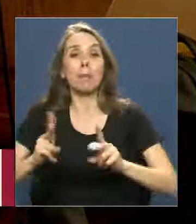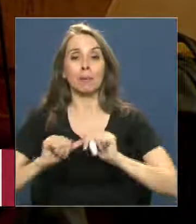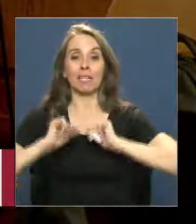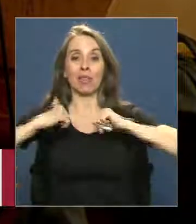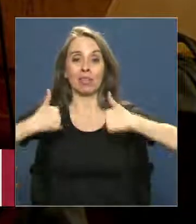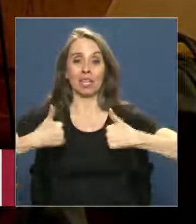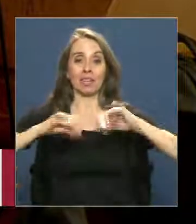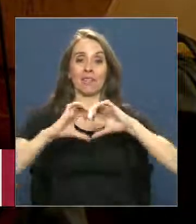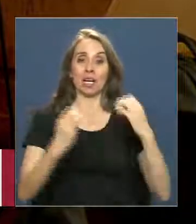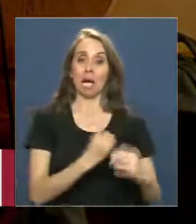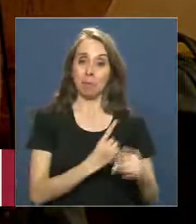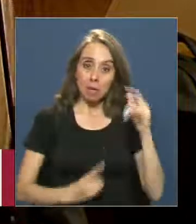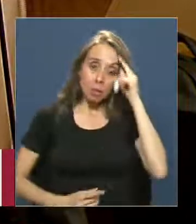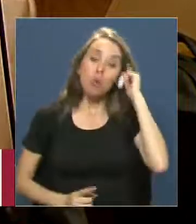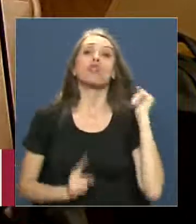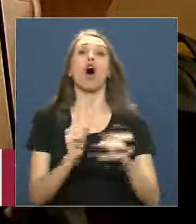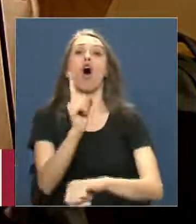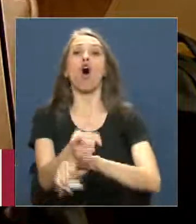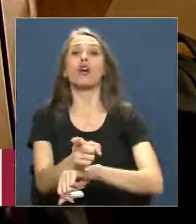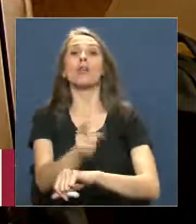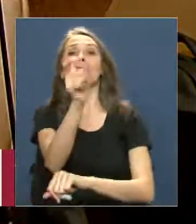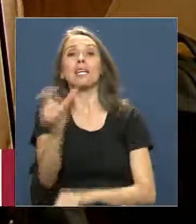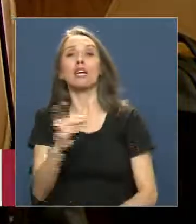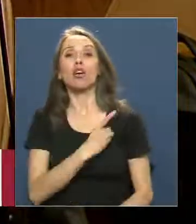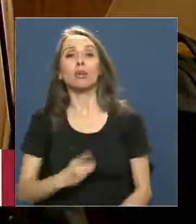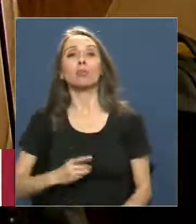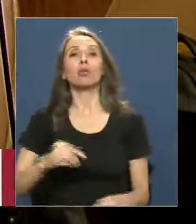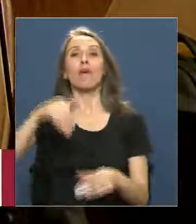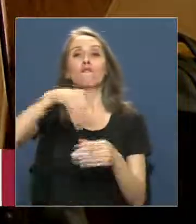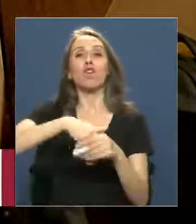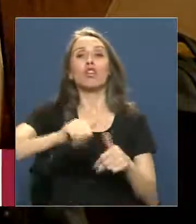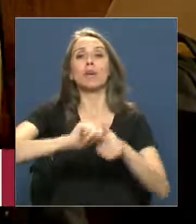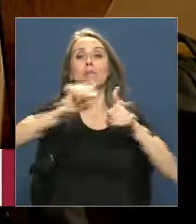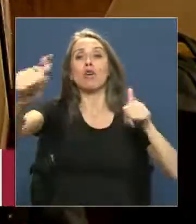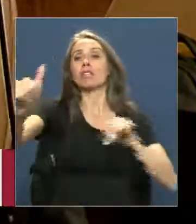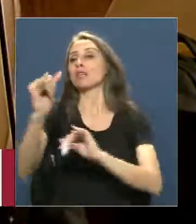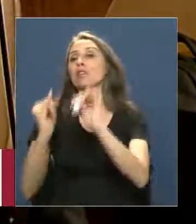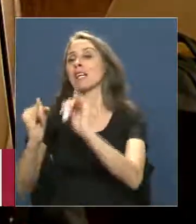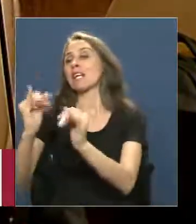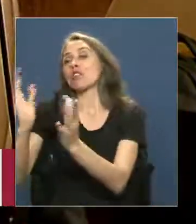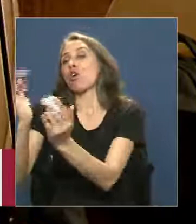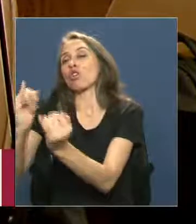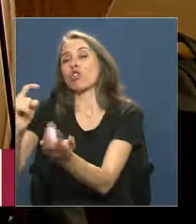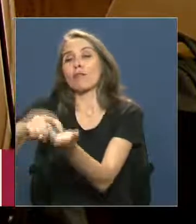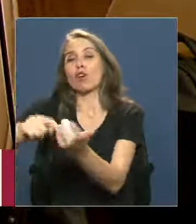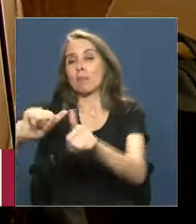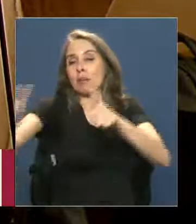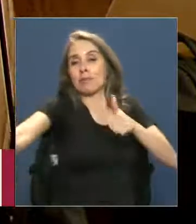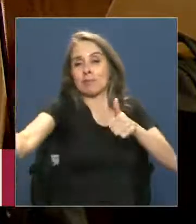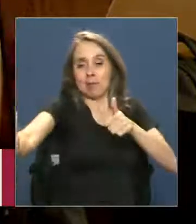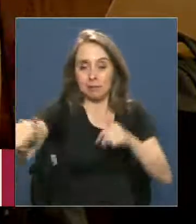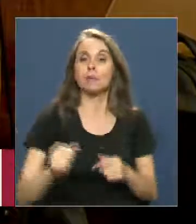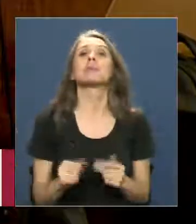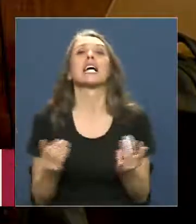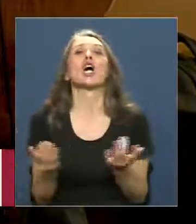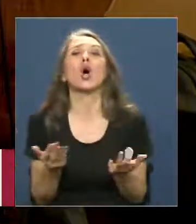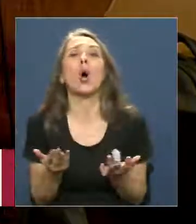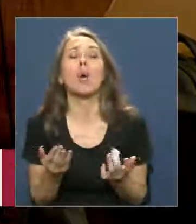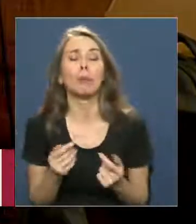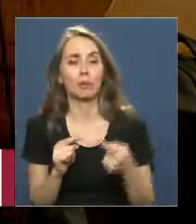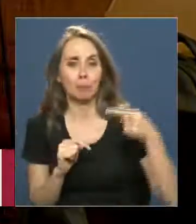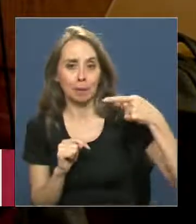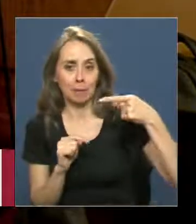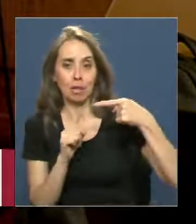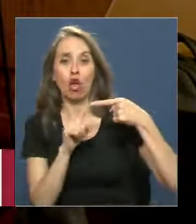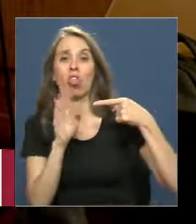Cámara de Diputados disponga el voto telemático. La primera es que se trate de una situación